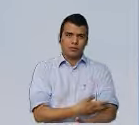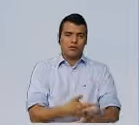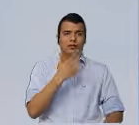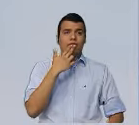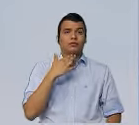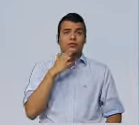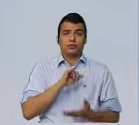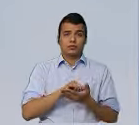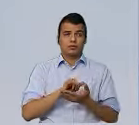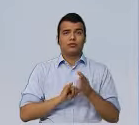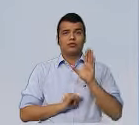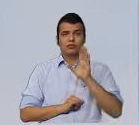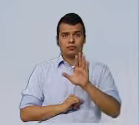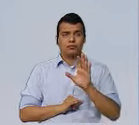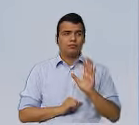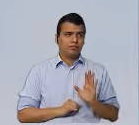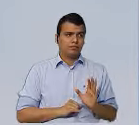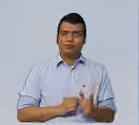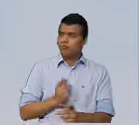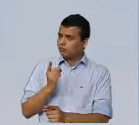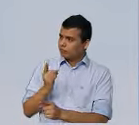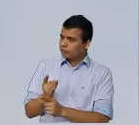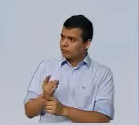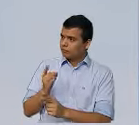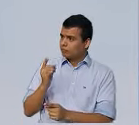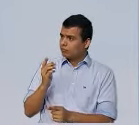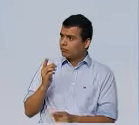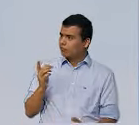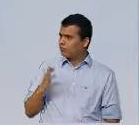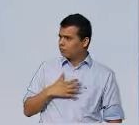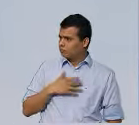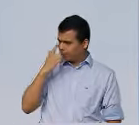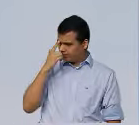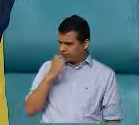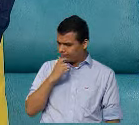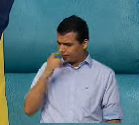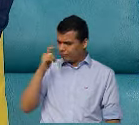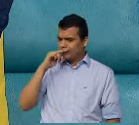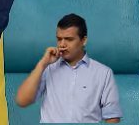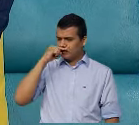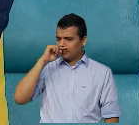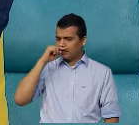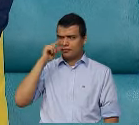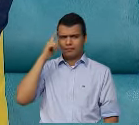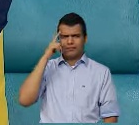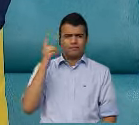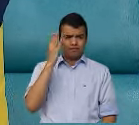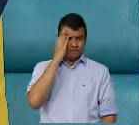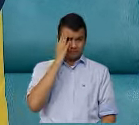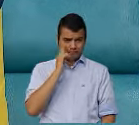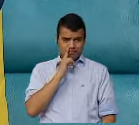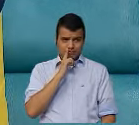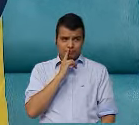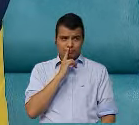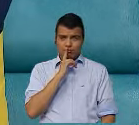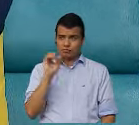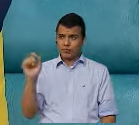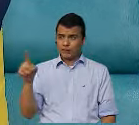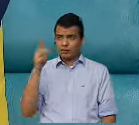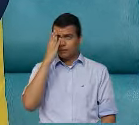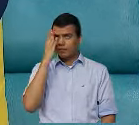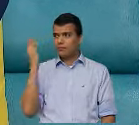sangre. Muy bien. Mire que es que yo sigo con el cuento de la canela. ¿Saben por qué? Ahora,